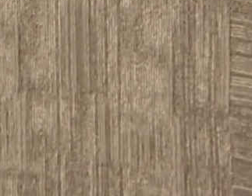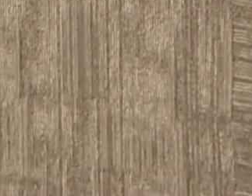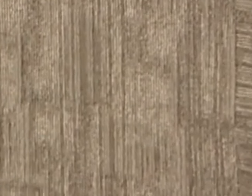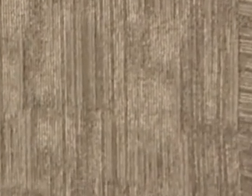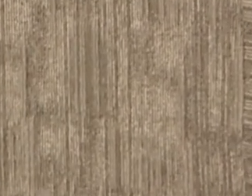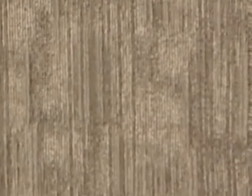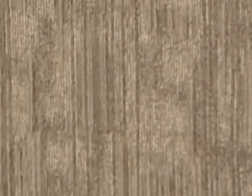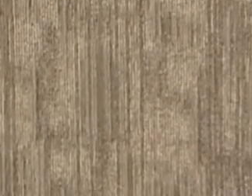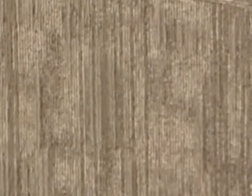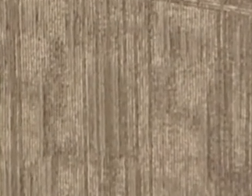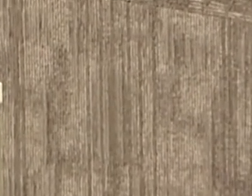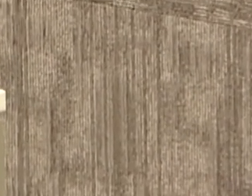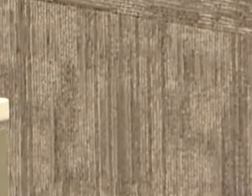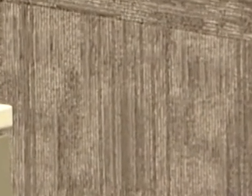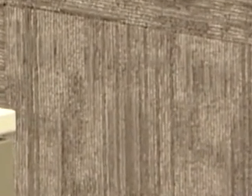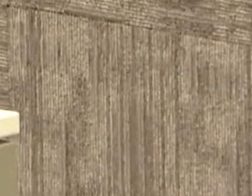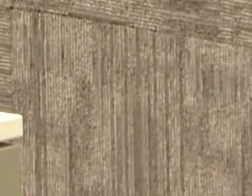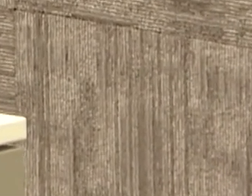desesperando,